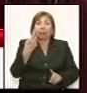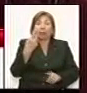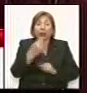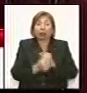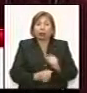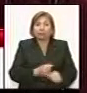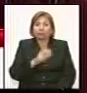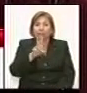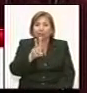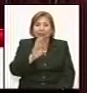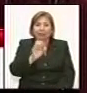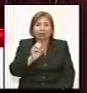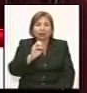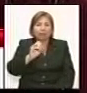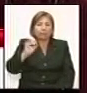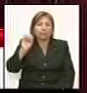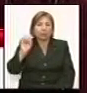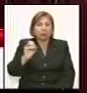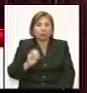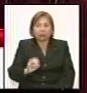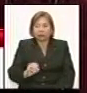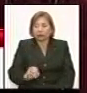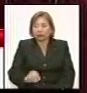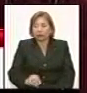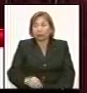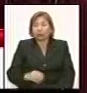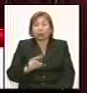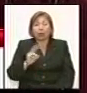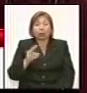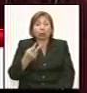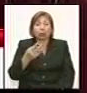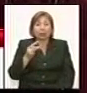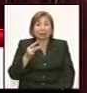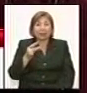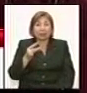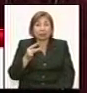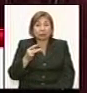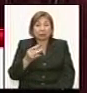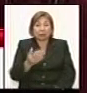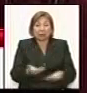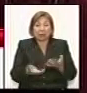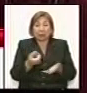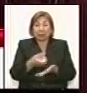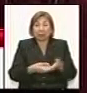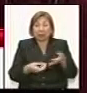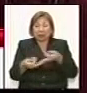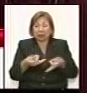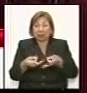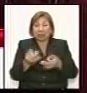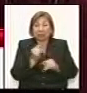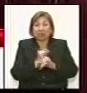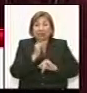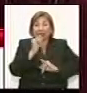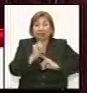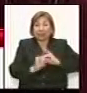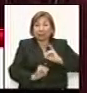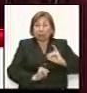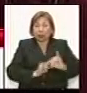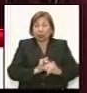fue 20%. A fines del año 18, según el Fondo Monetario Internacional,